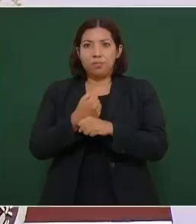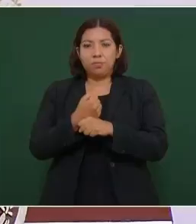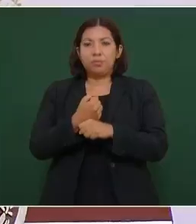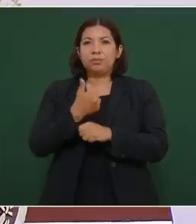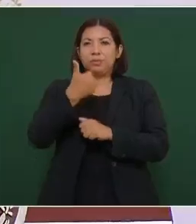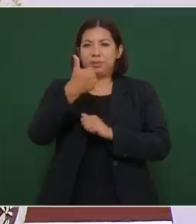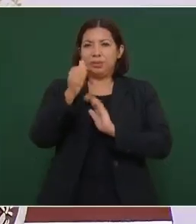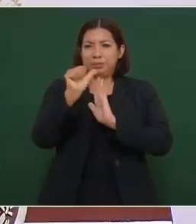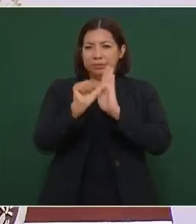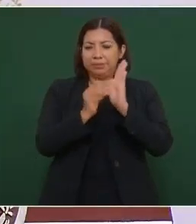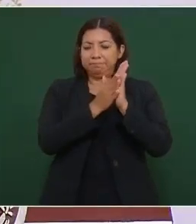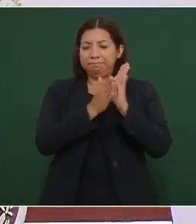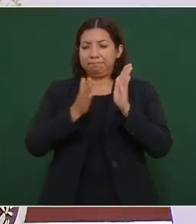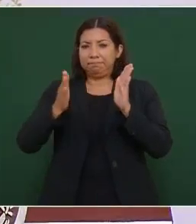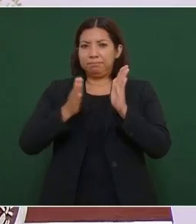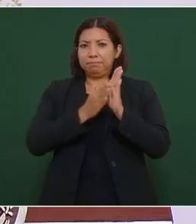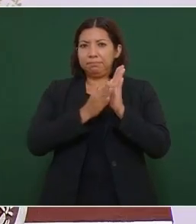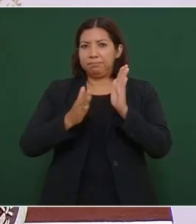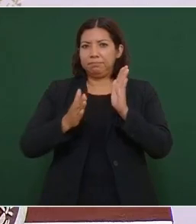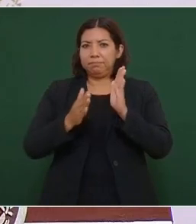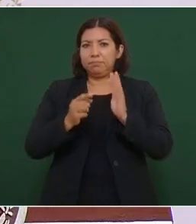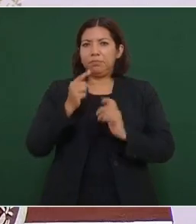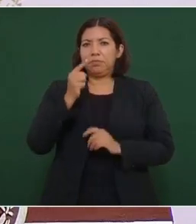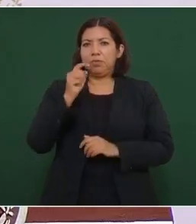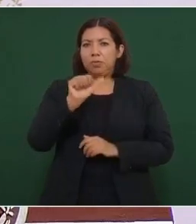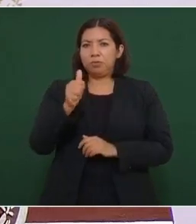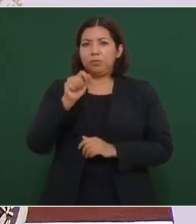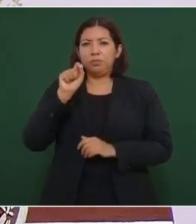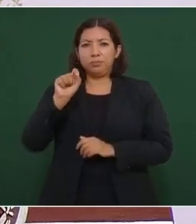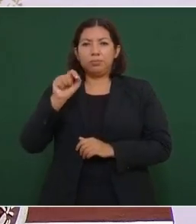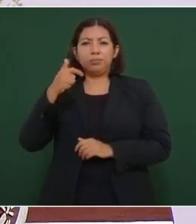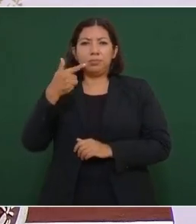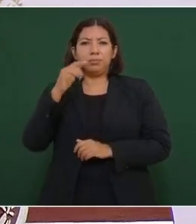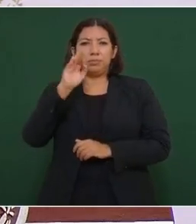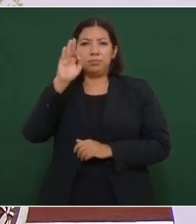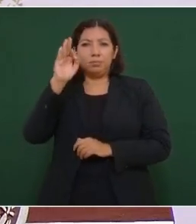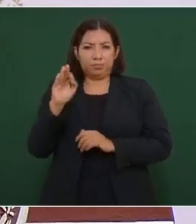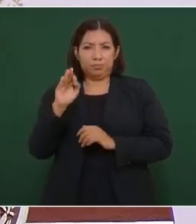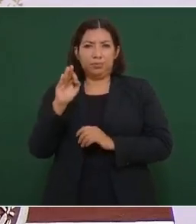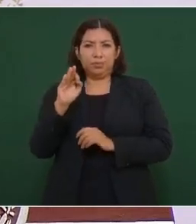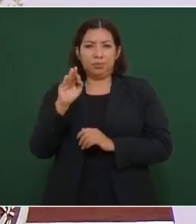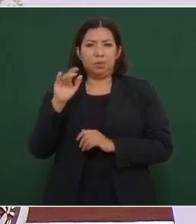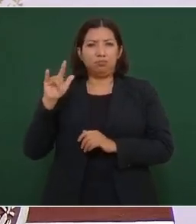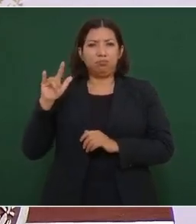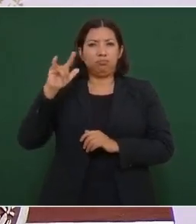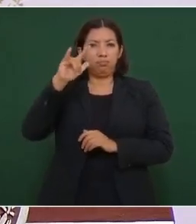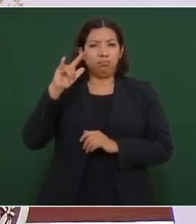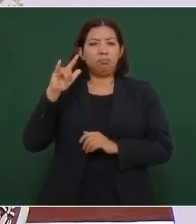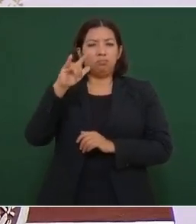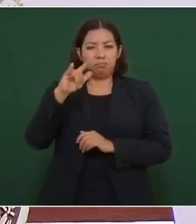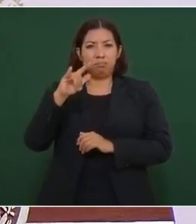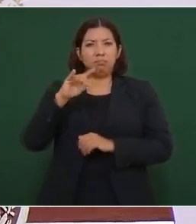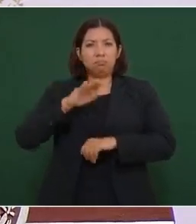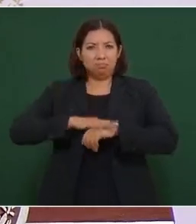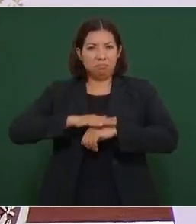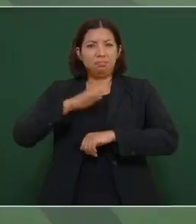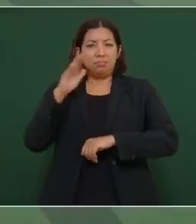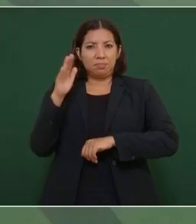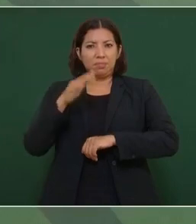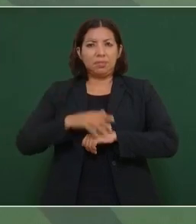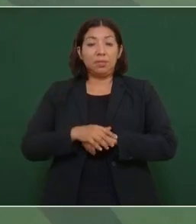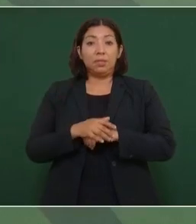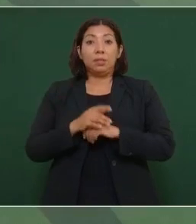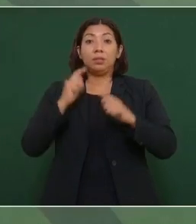todos los tiempos, 11.7% más de pasajeros en los aeropuertos, 46% mayor cantidad de